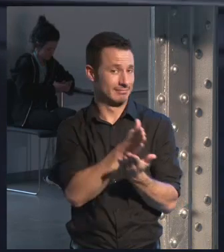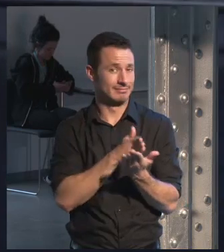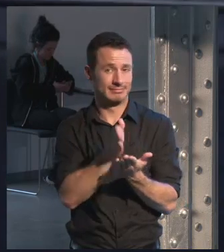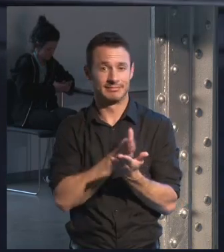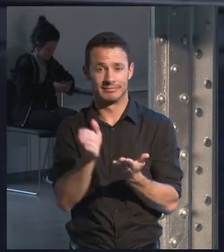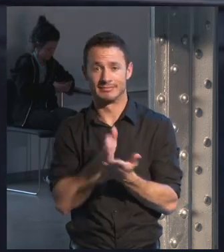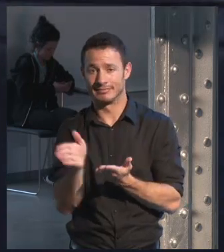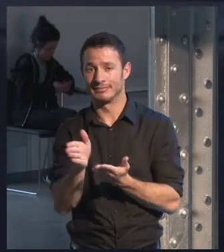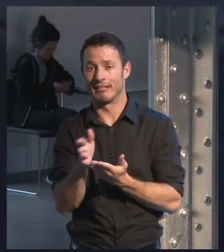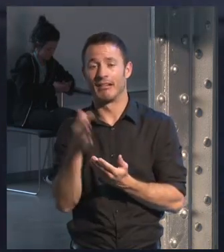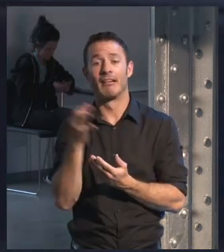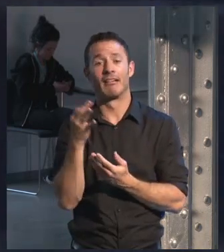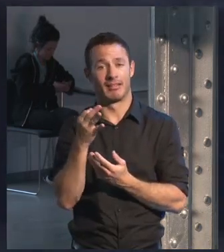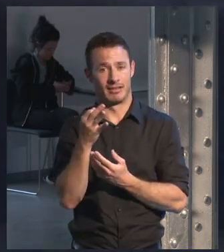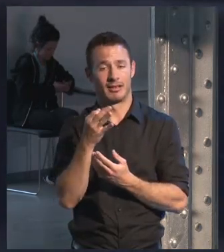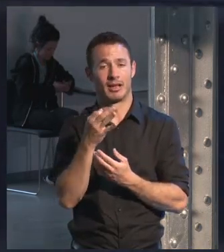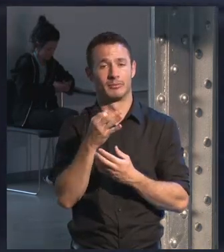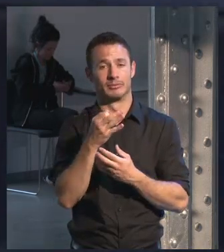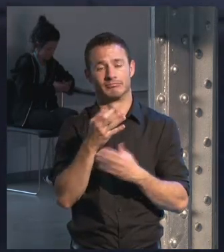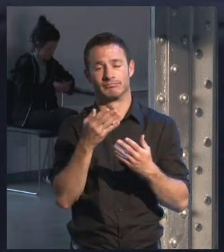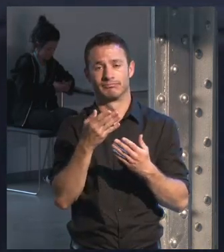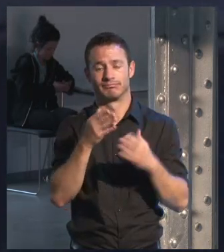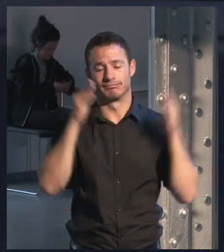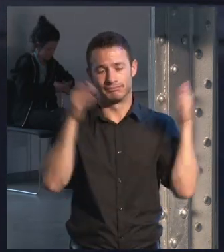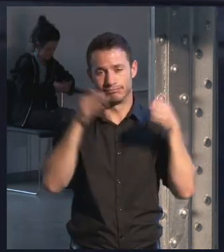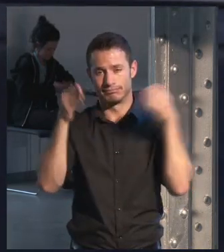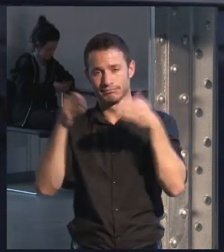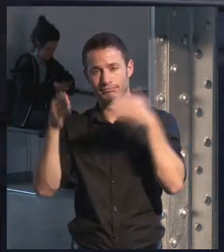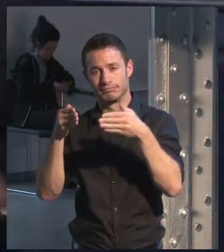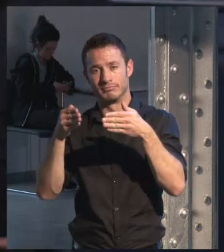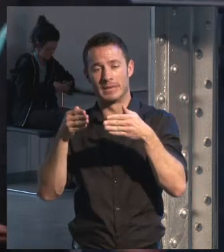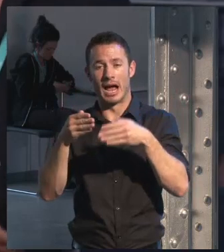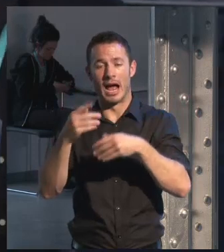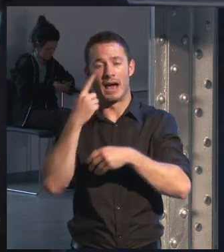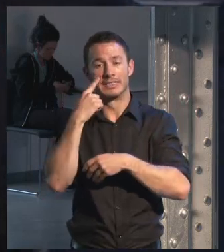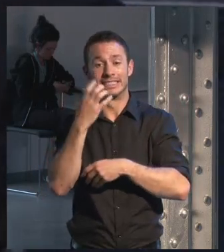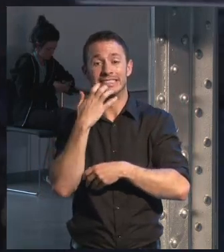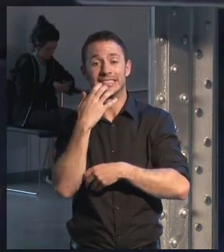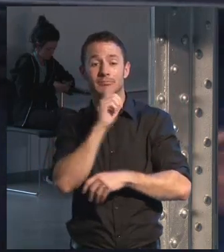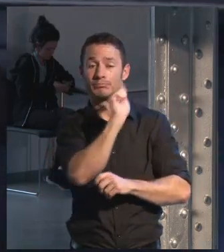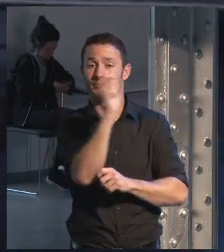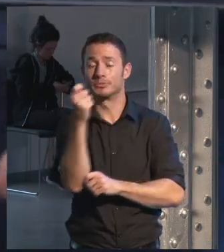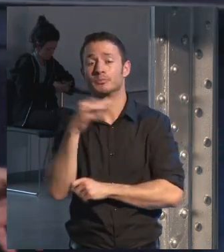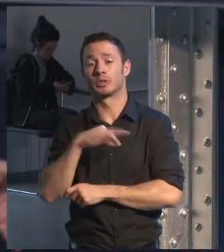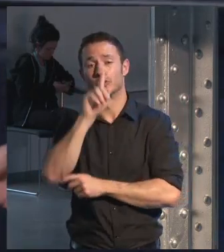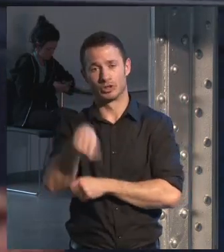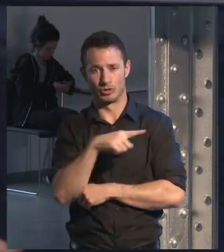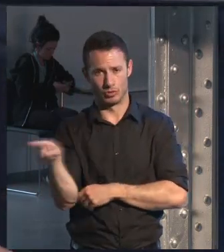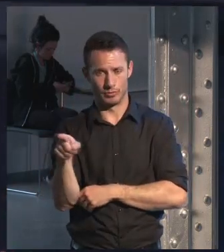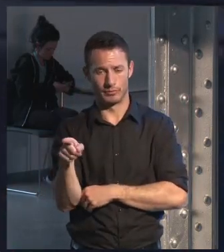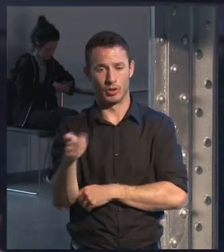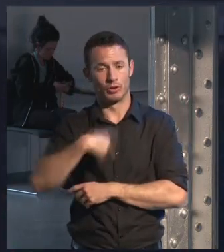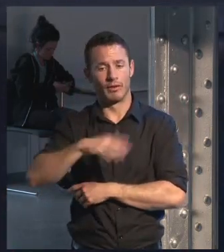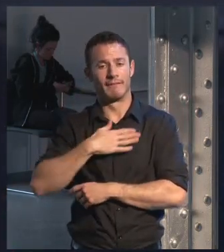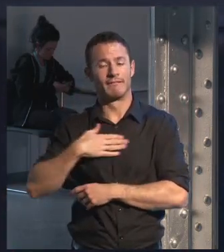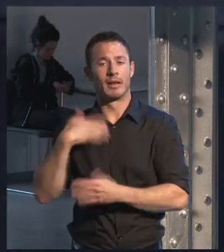empezar a poner de manifiesto y los que hay que poner encima de la mesa para ver si realmente somos capaces de llegar. Lo único que queríamos demostrar y lo único que